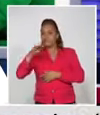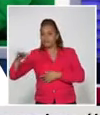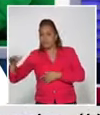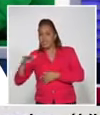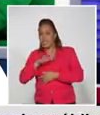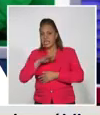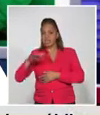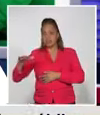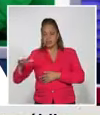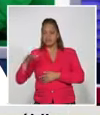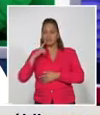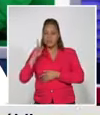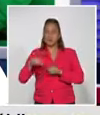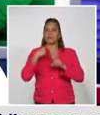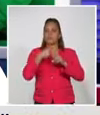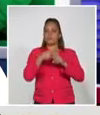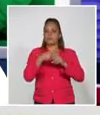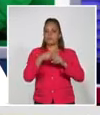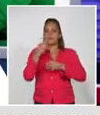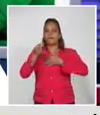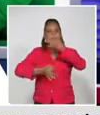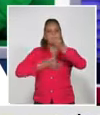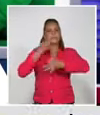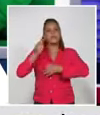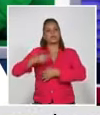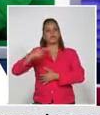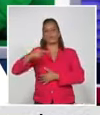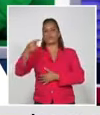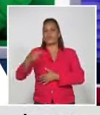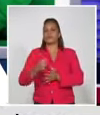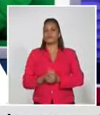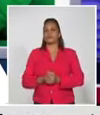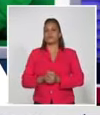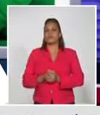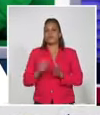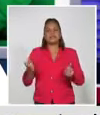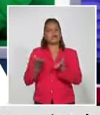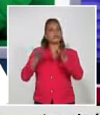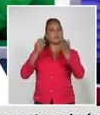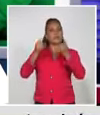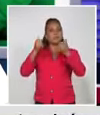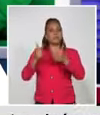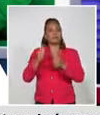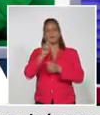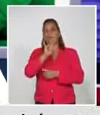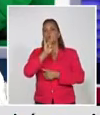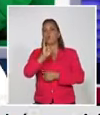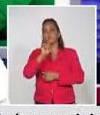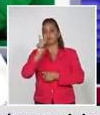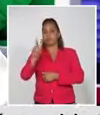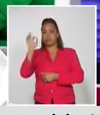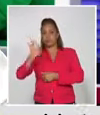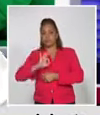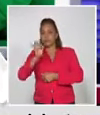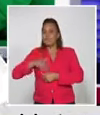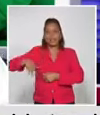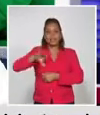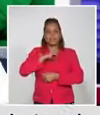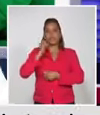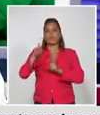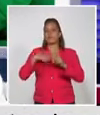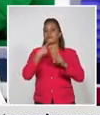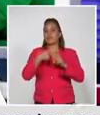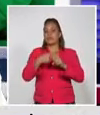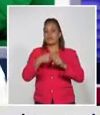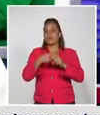se diagnostican diariamente. Se ha recuperado el 92% de todos los diagnosticados y de